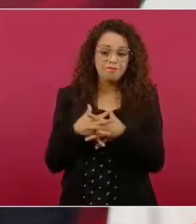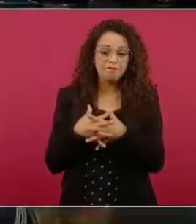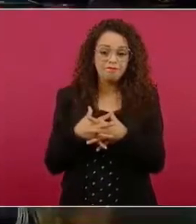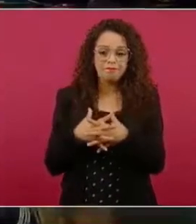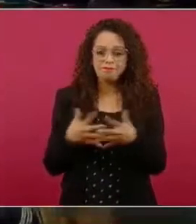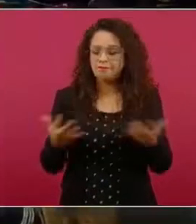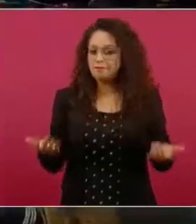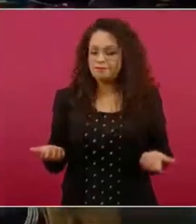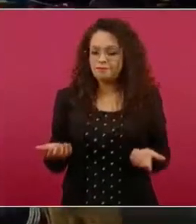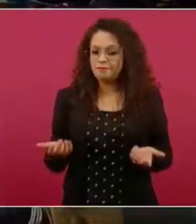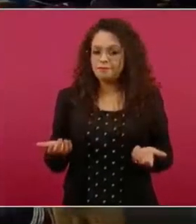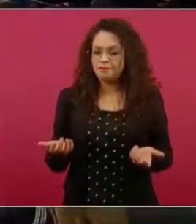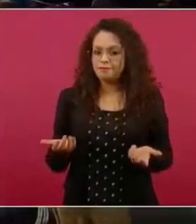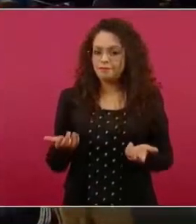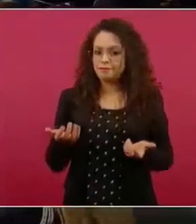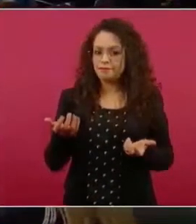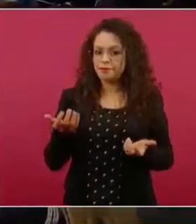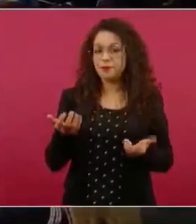digo, la política,